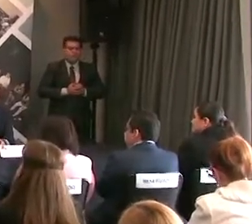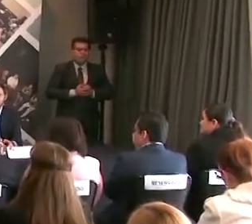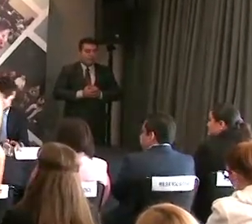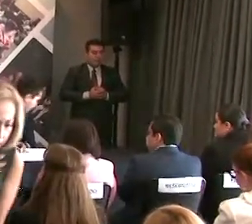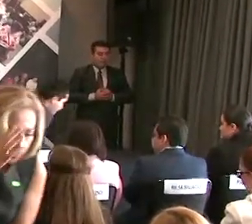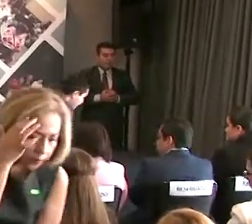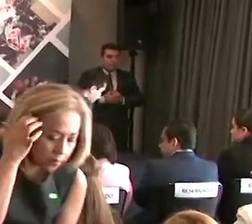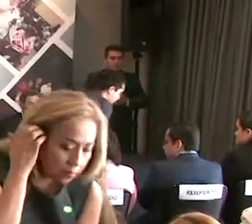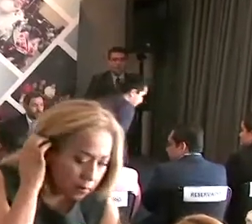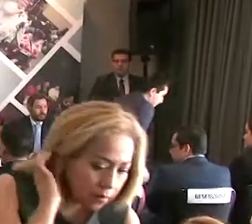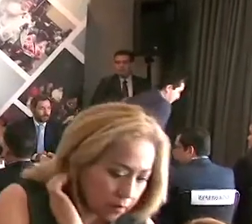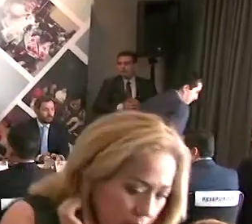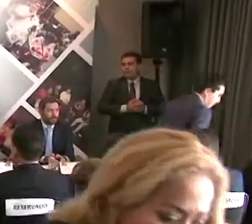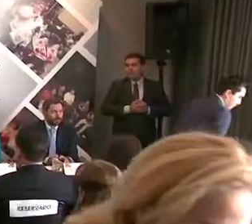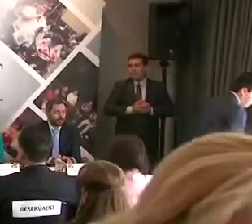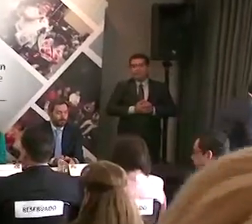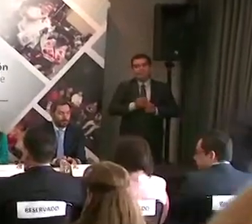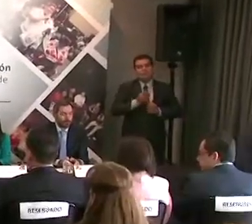Muy buenos